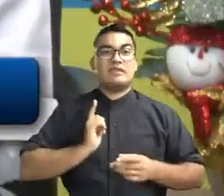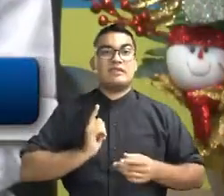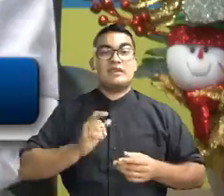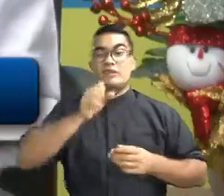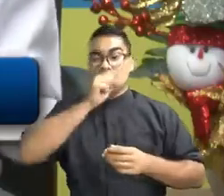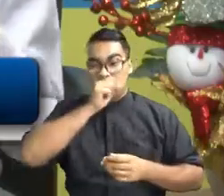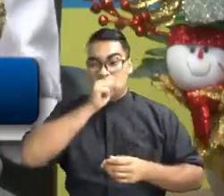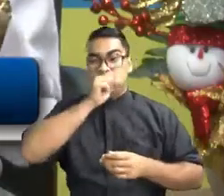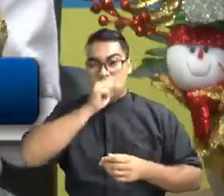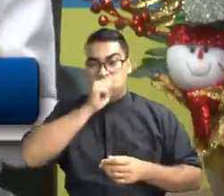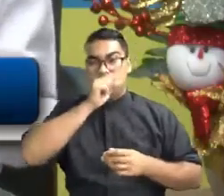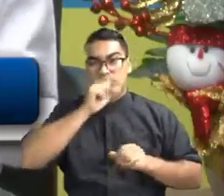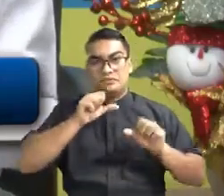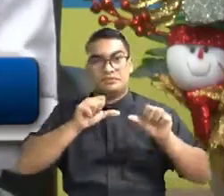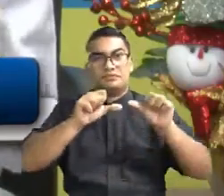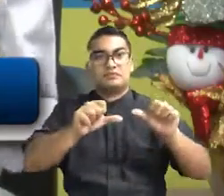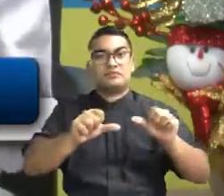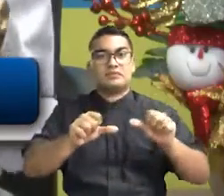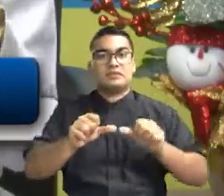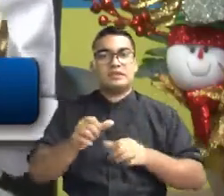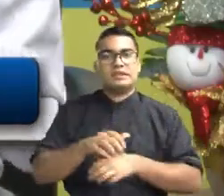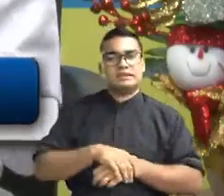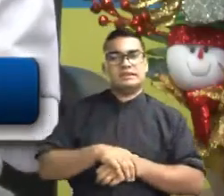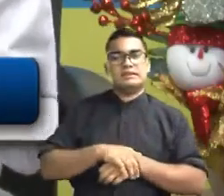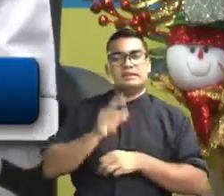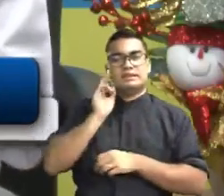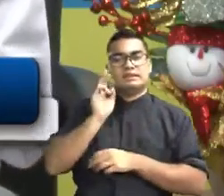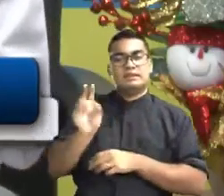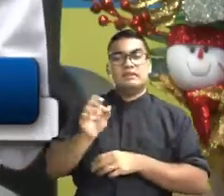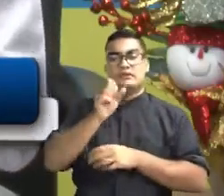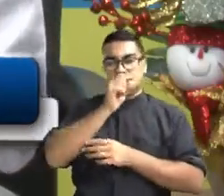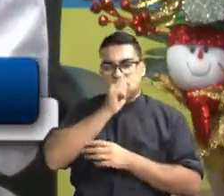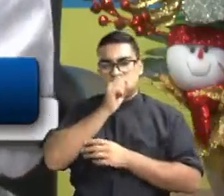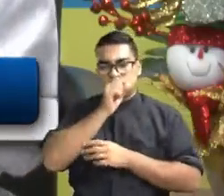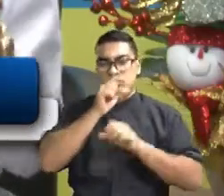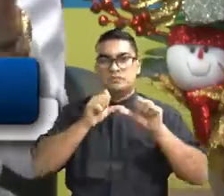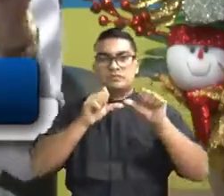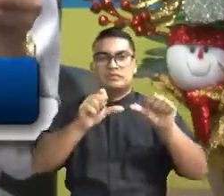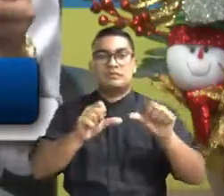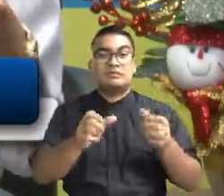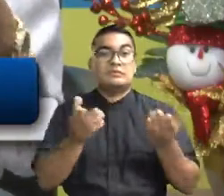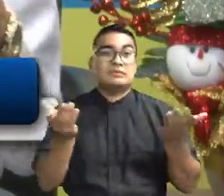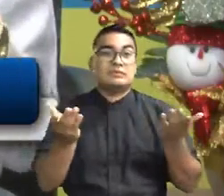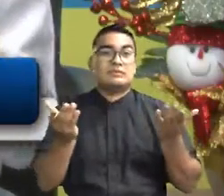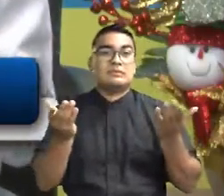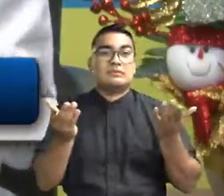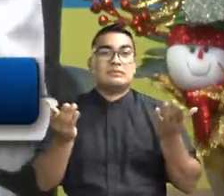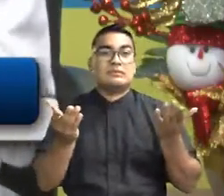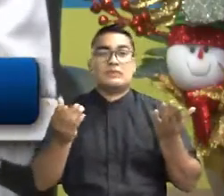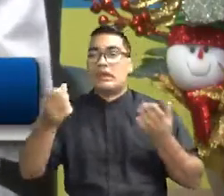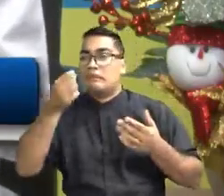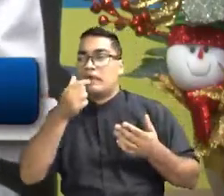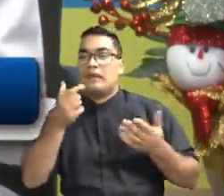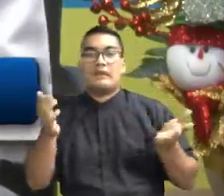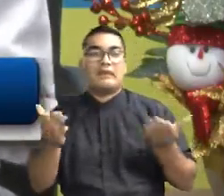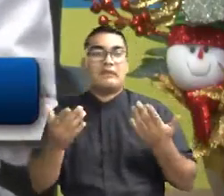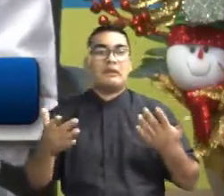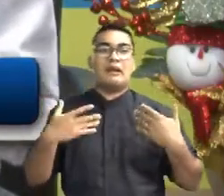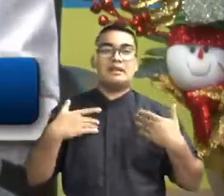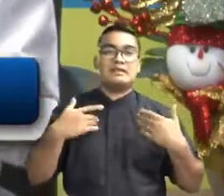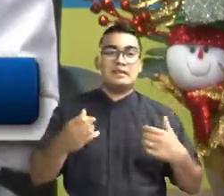tos productiva, que ven que siempre están constantemente con las tos y dicen, me dieron esto pero no me curo